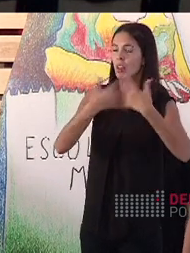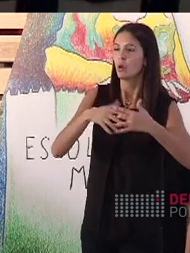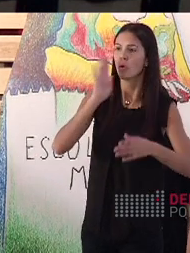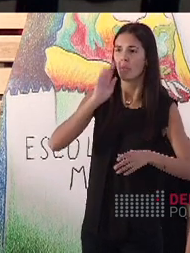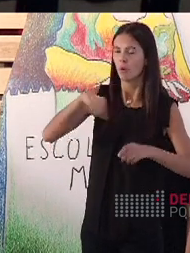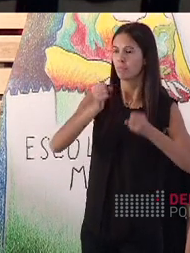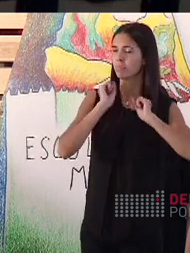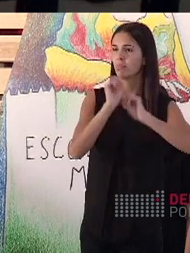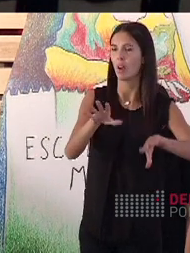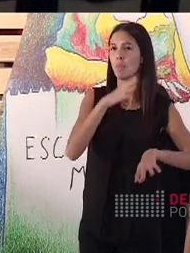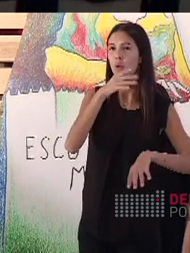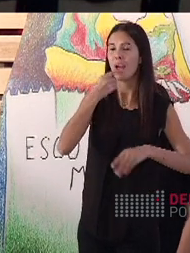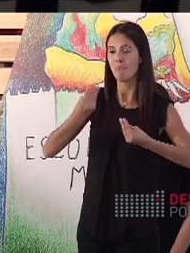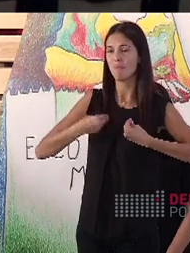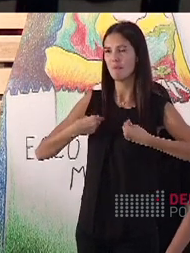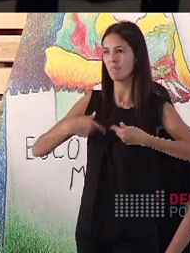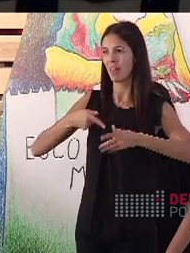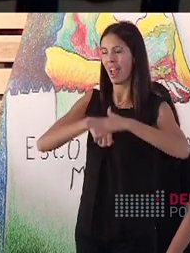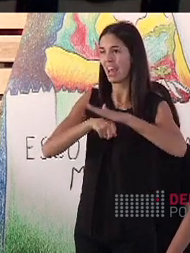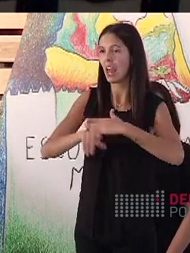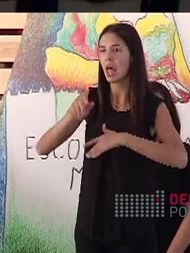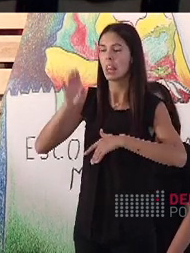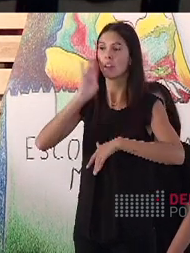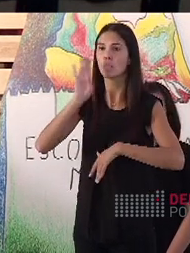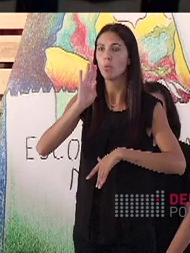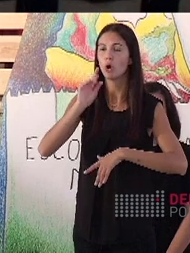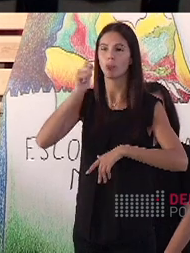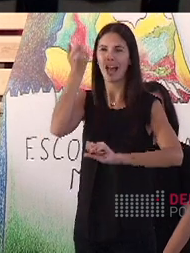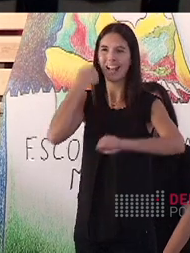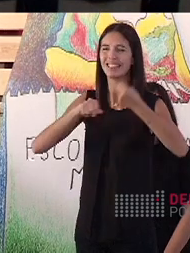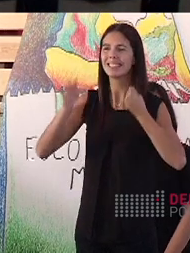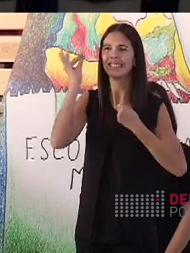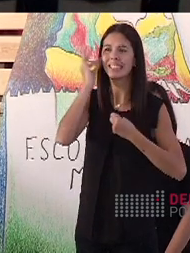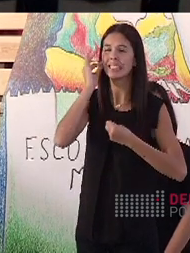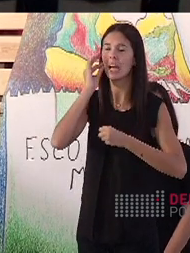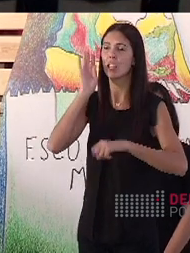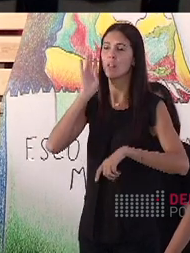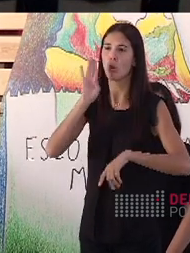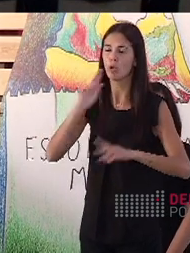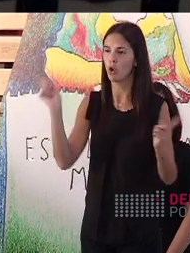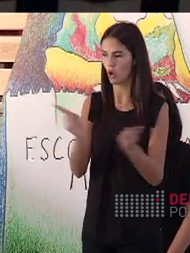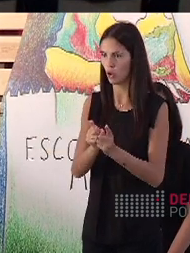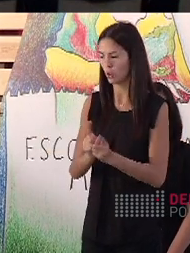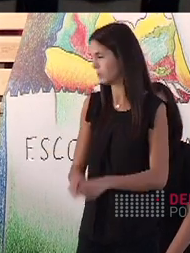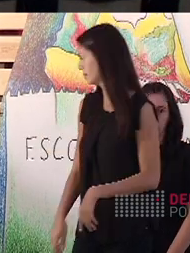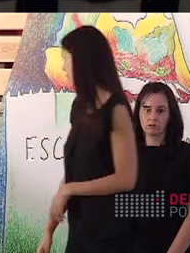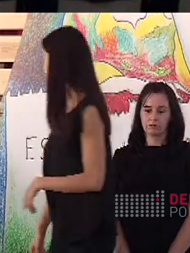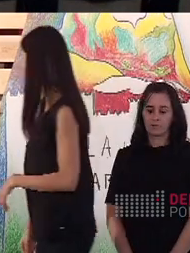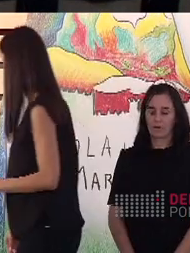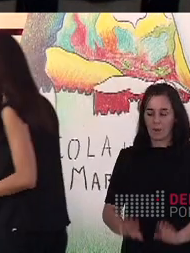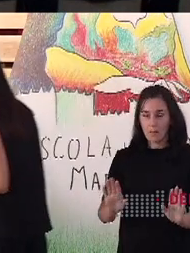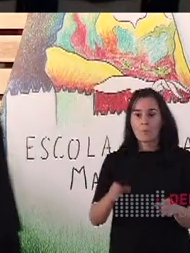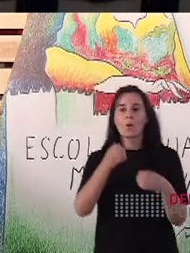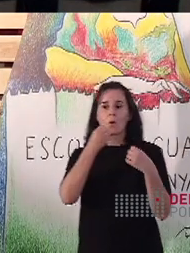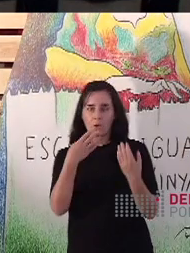desecha. Porque la vida de las actrices porno, es súper corta, por todo lo que tienen que sufrir. Uh-huh. Pero bueno, nos